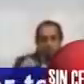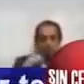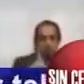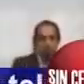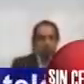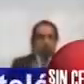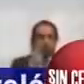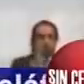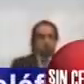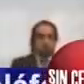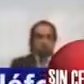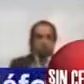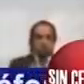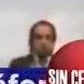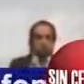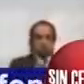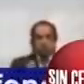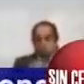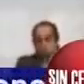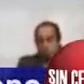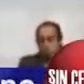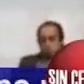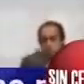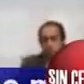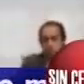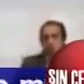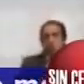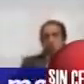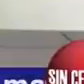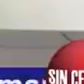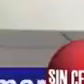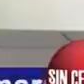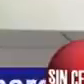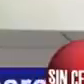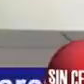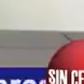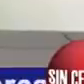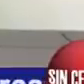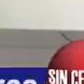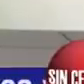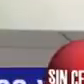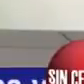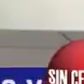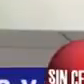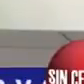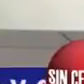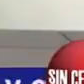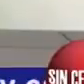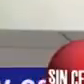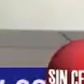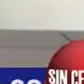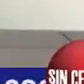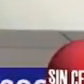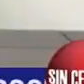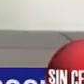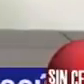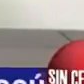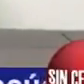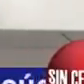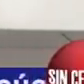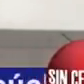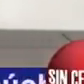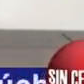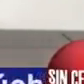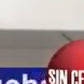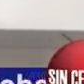robo, ¿no? Entonces, con gusto fíjate que con estas declaraciones confirma la jefa de gobierno lo